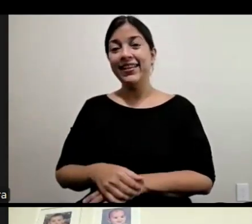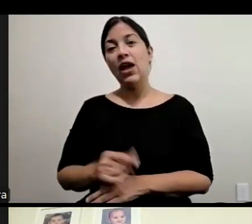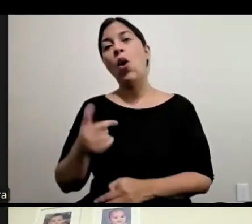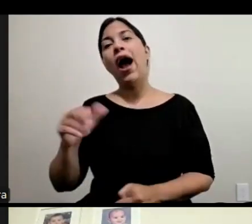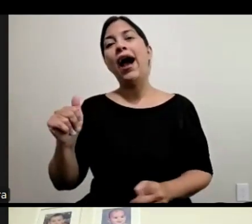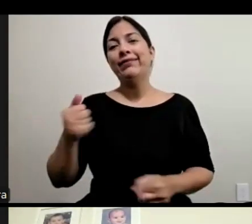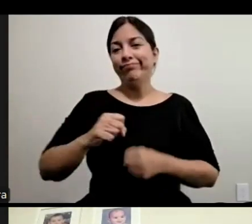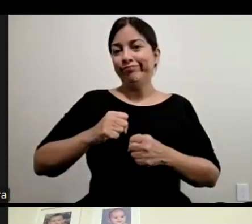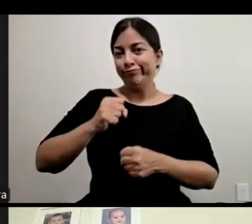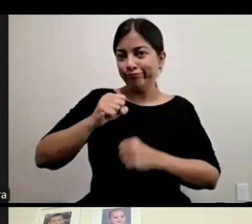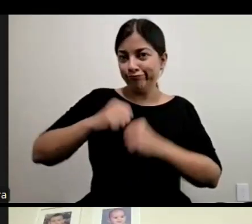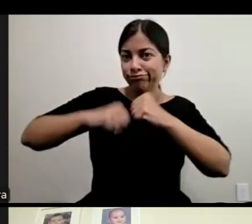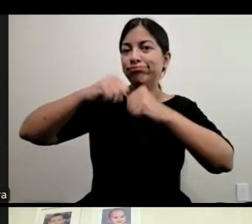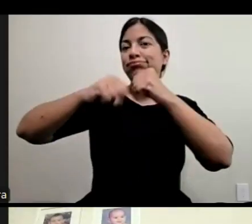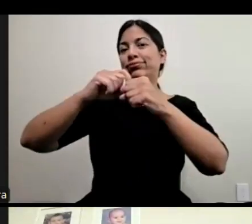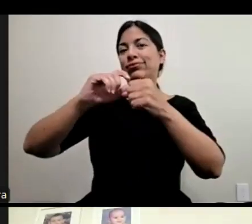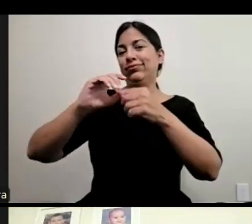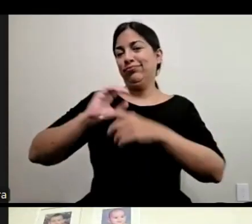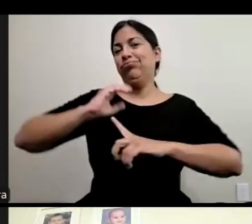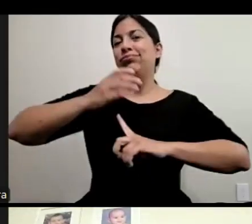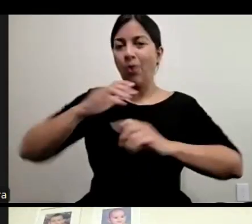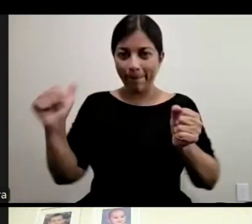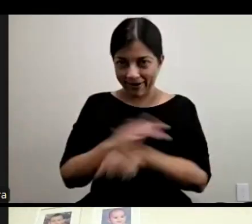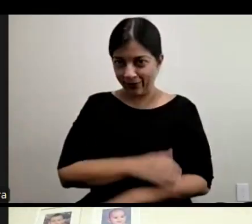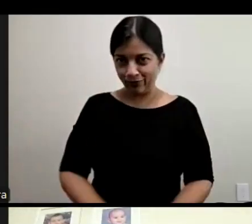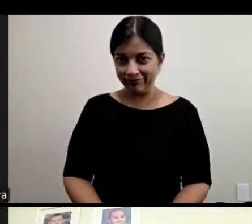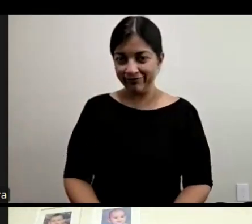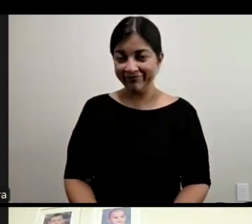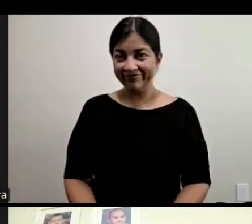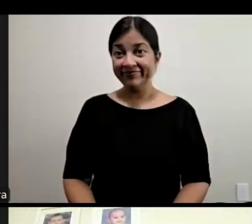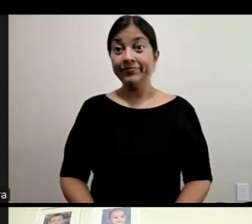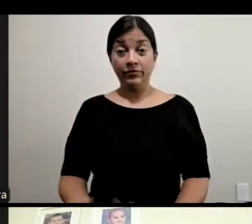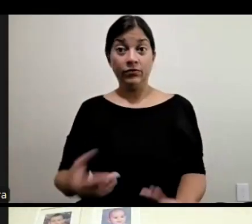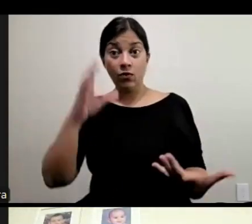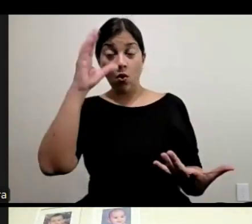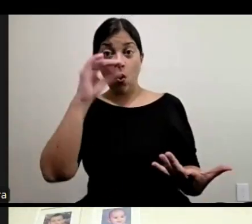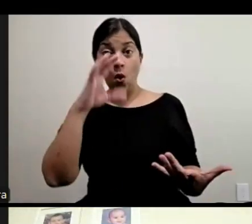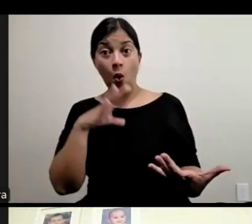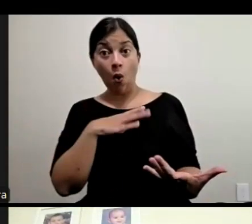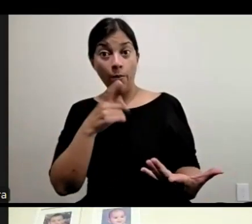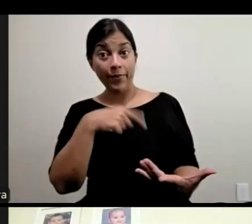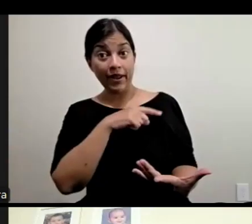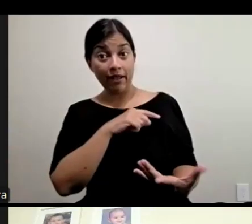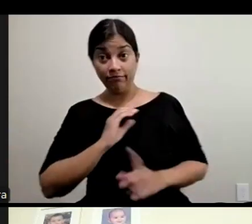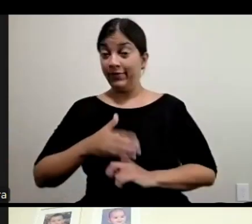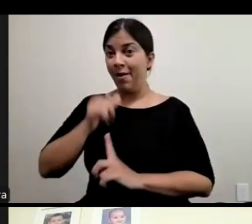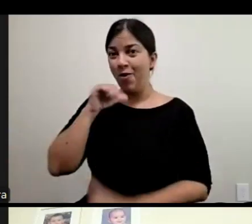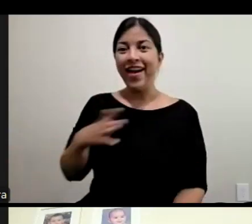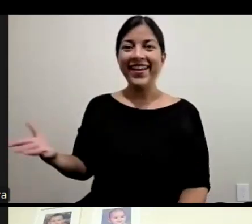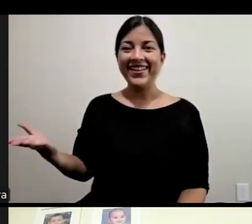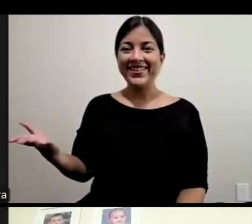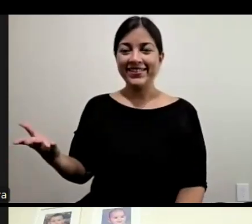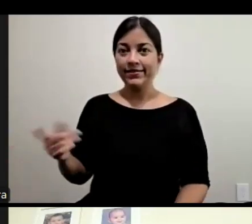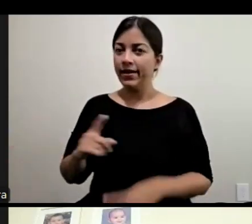andamio, literalmente es meterte dentro de un andamio. Entonces, los hombres eran los quienes personificaban a las mujeres,